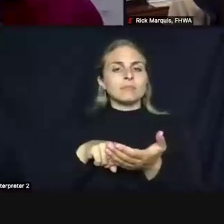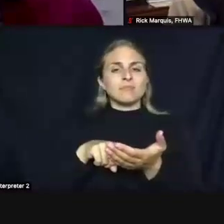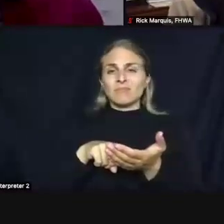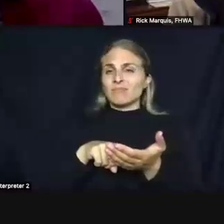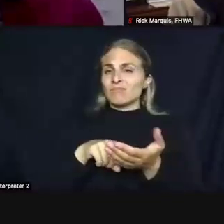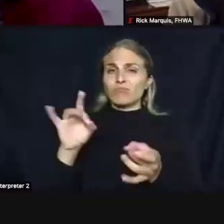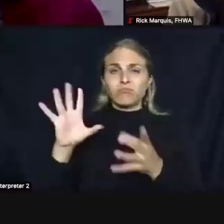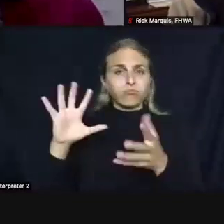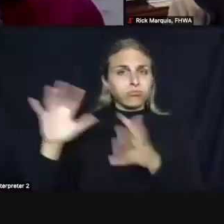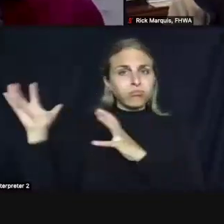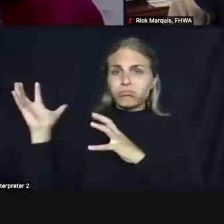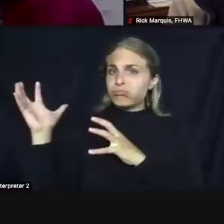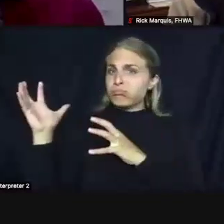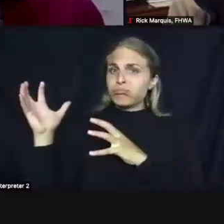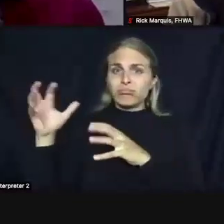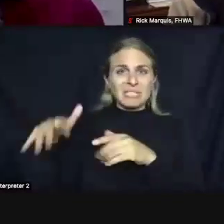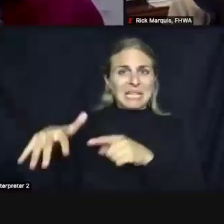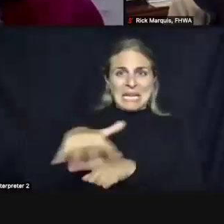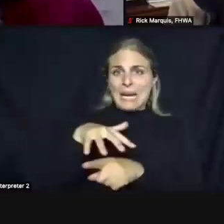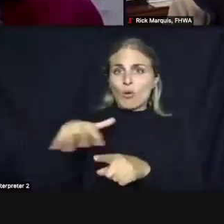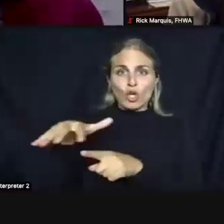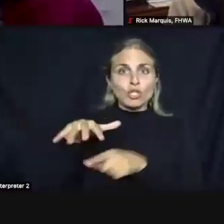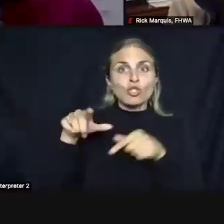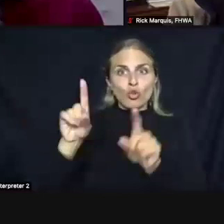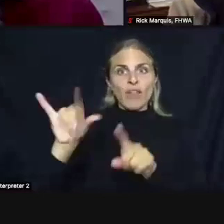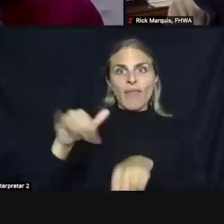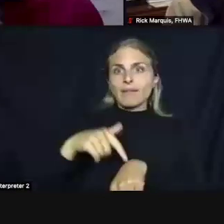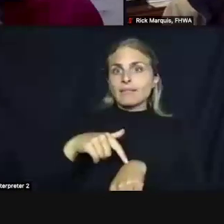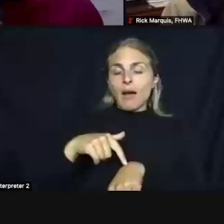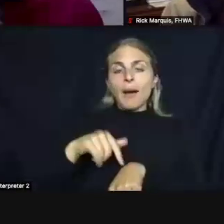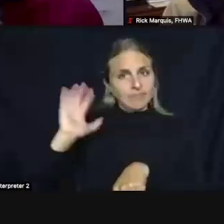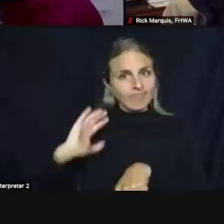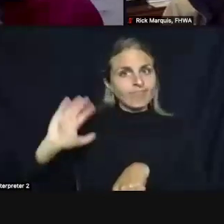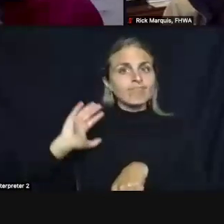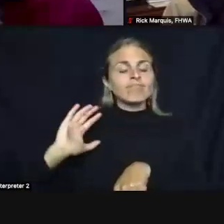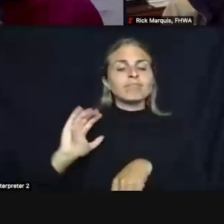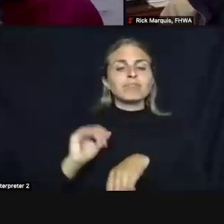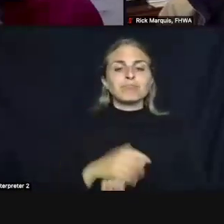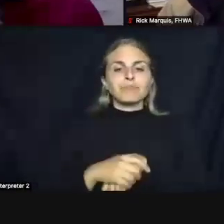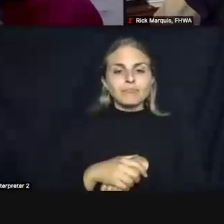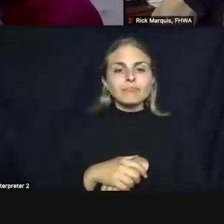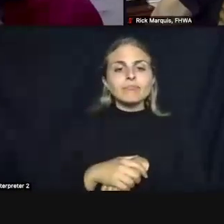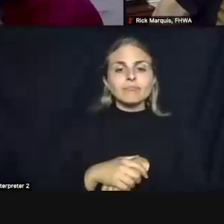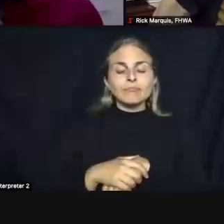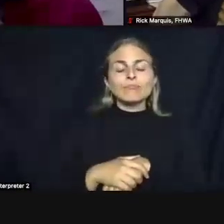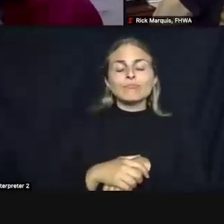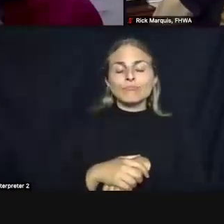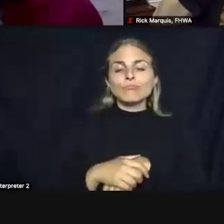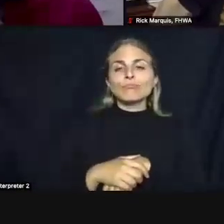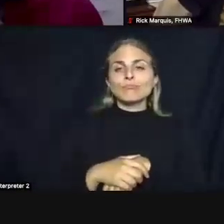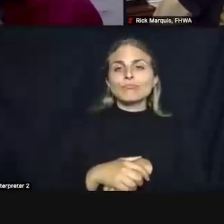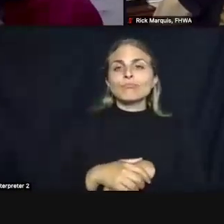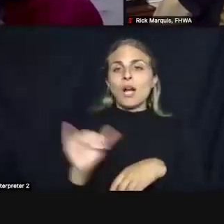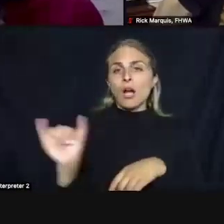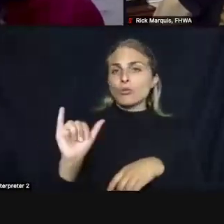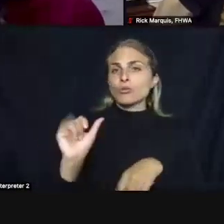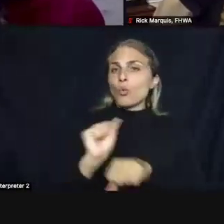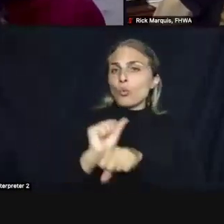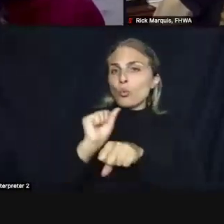el distrito 15. Yo vi la devastación que existía en el vecindario. También serví